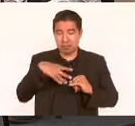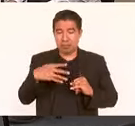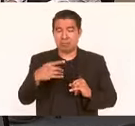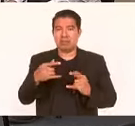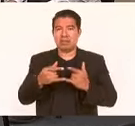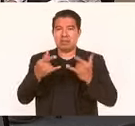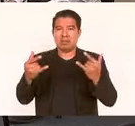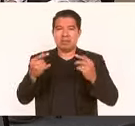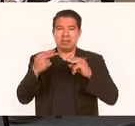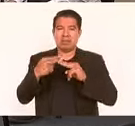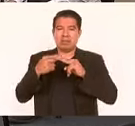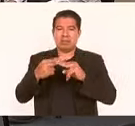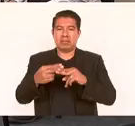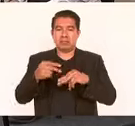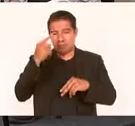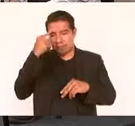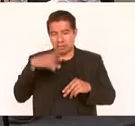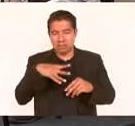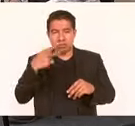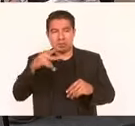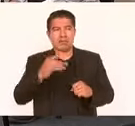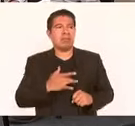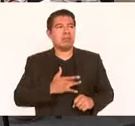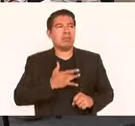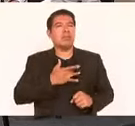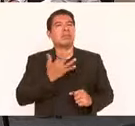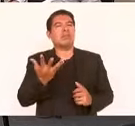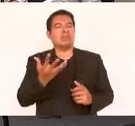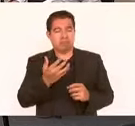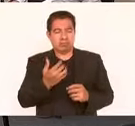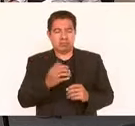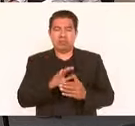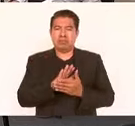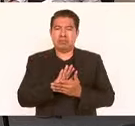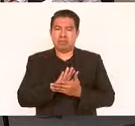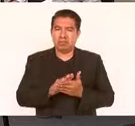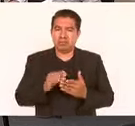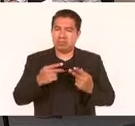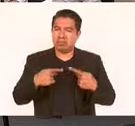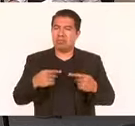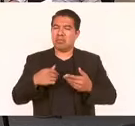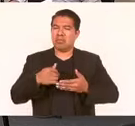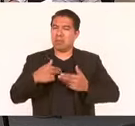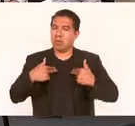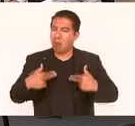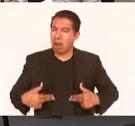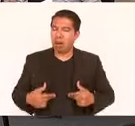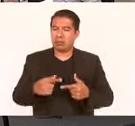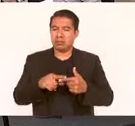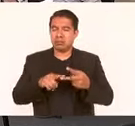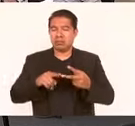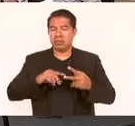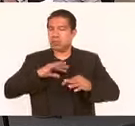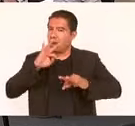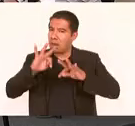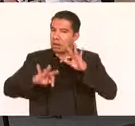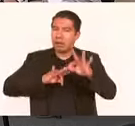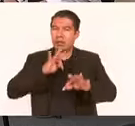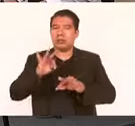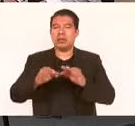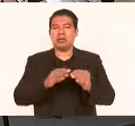está vinculado al humanismo, a la fraternidad, al amor al